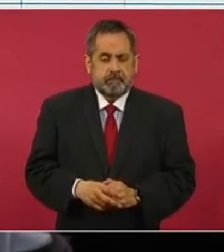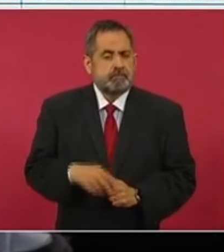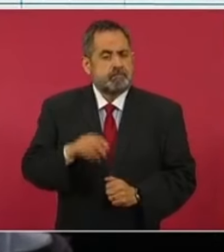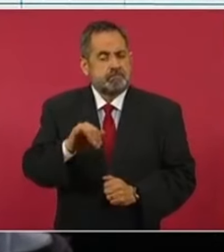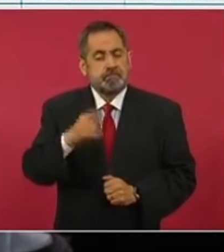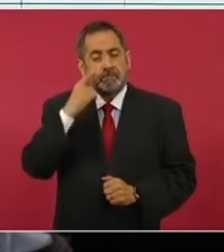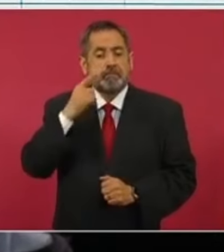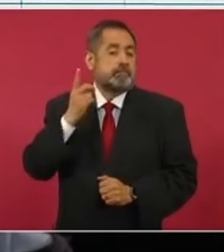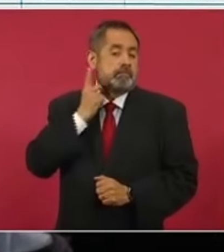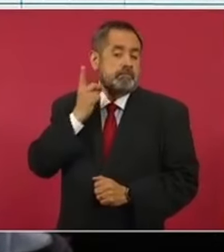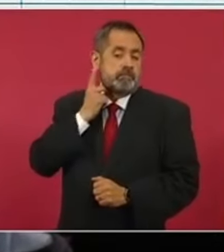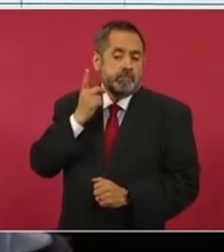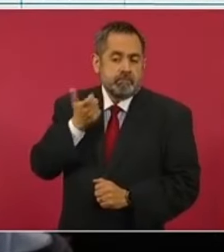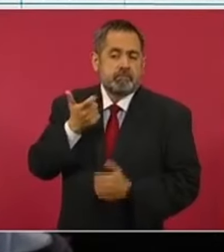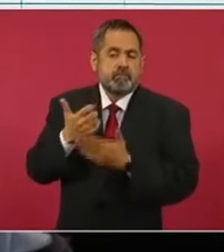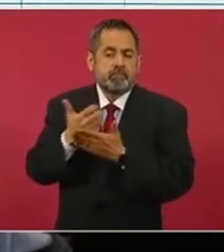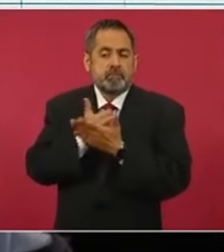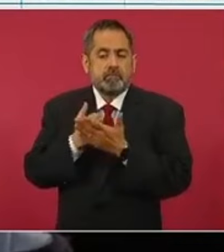Diputado.